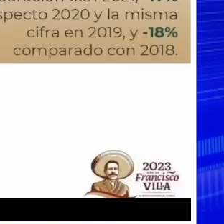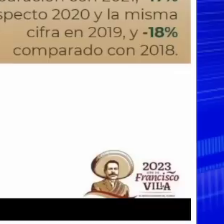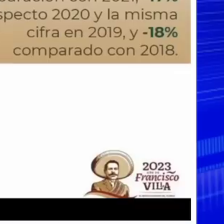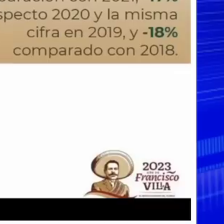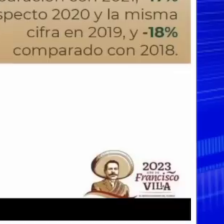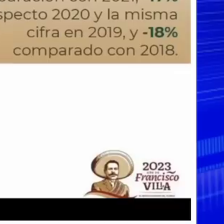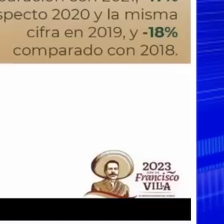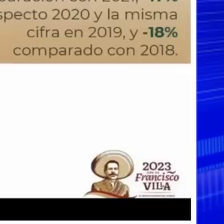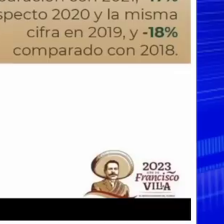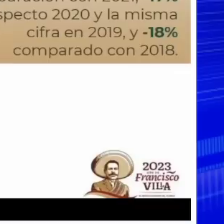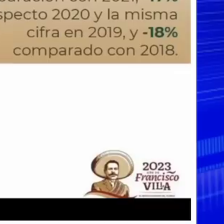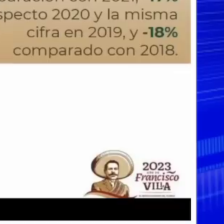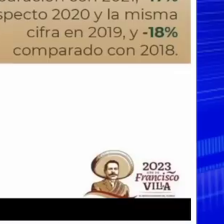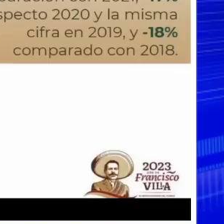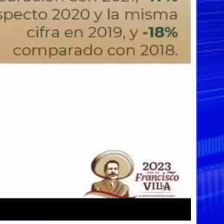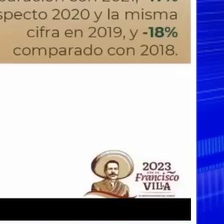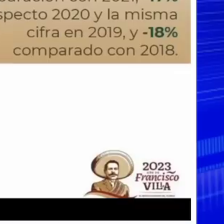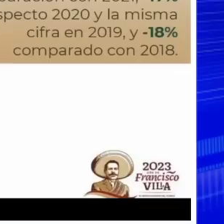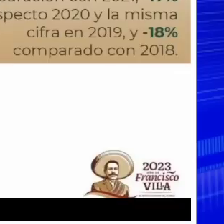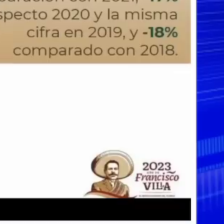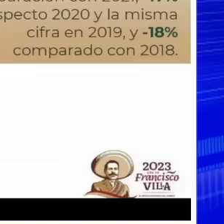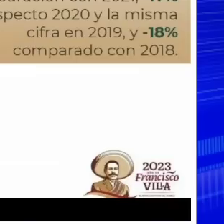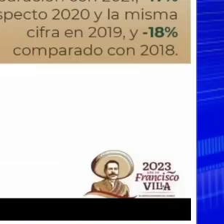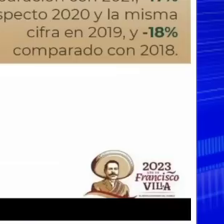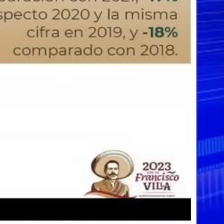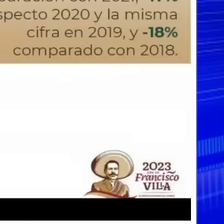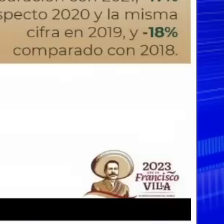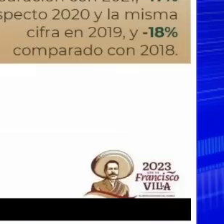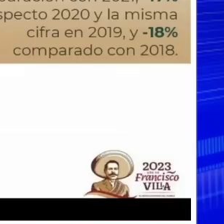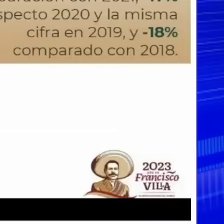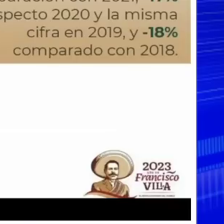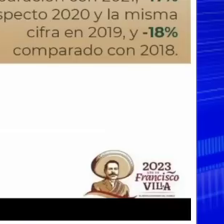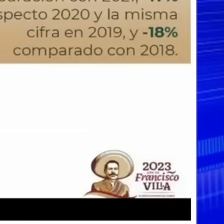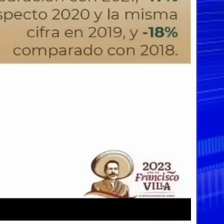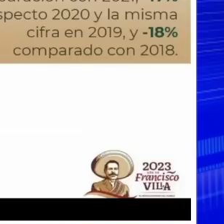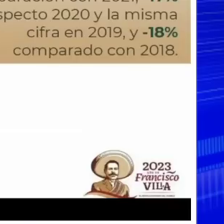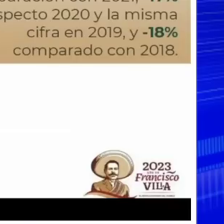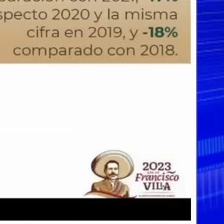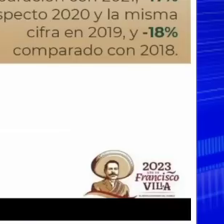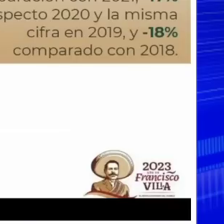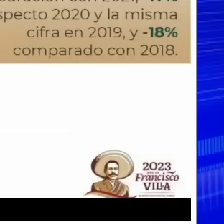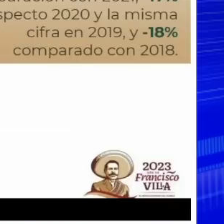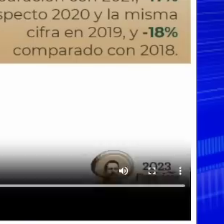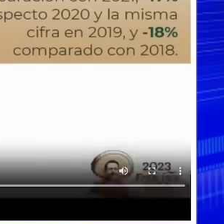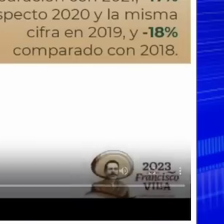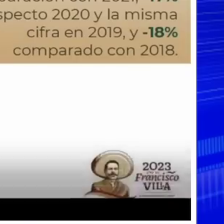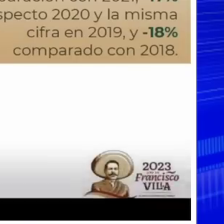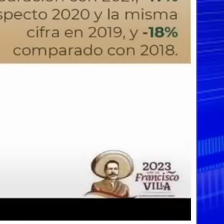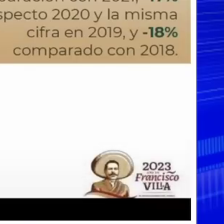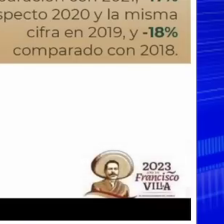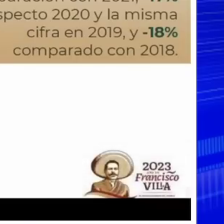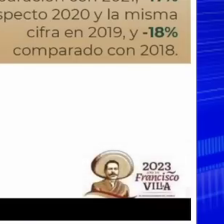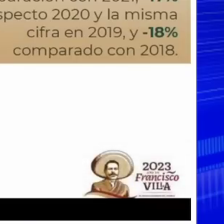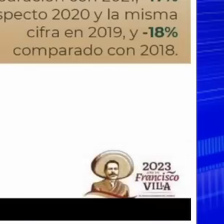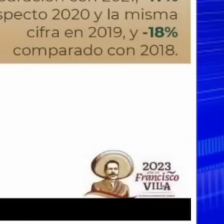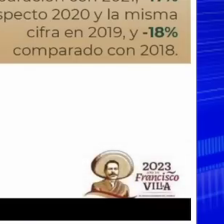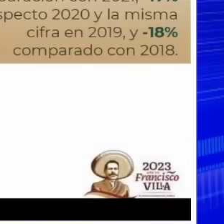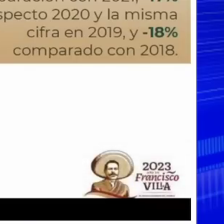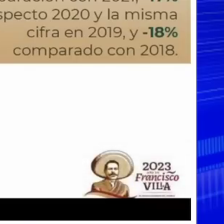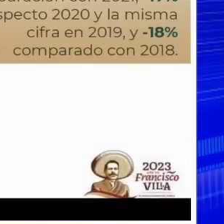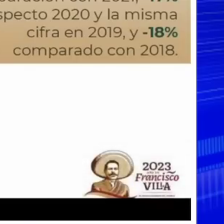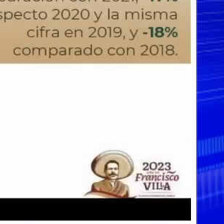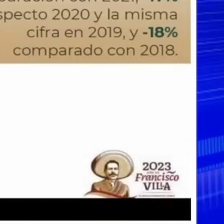al 2019 17%, lo mismo para 2020. En el caso de 2021